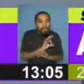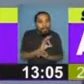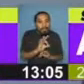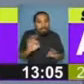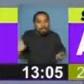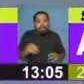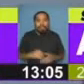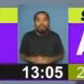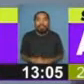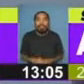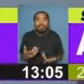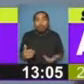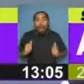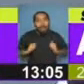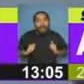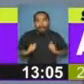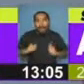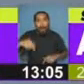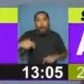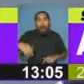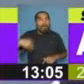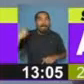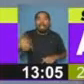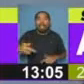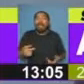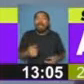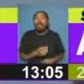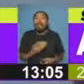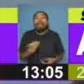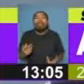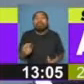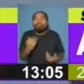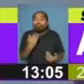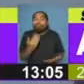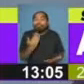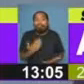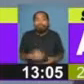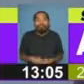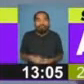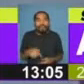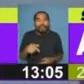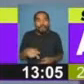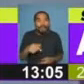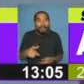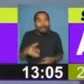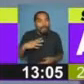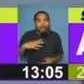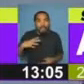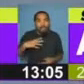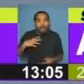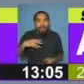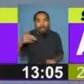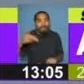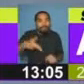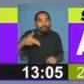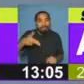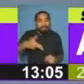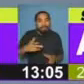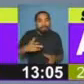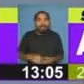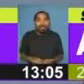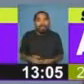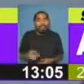puede pasar de eso porque si no, en serio, vamos a empezar a sentir el faltante de combustible en las estaciones de servicio. Por ahora no hay faltante, pero si